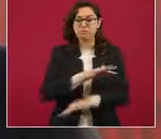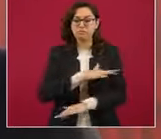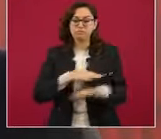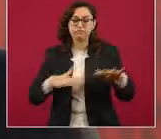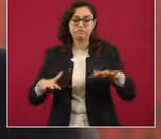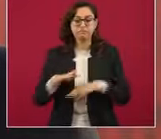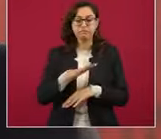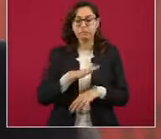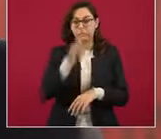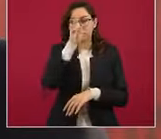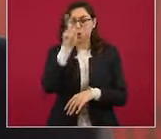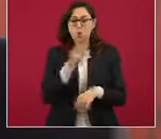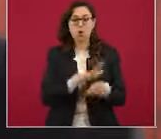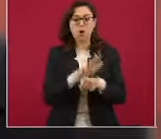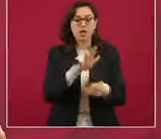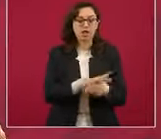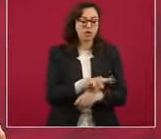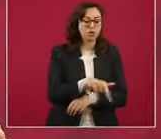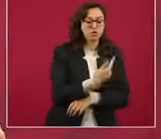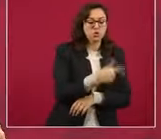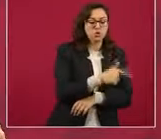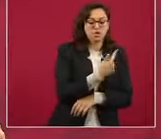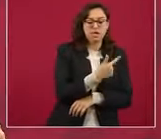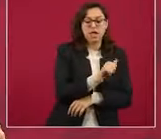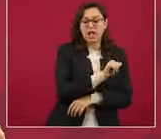son del 12 al 24.